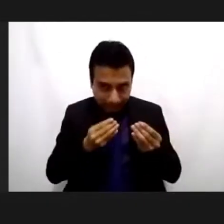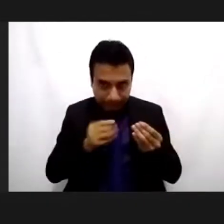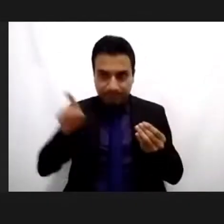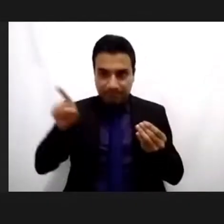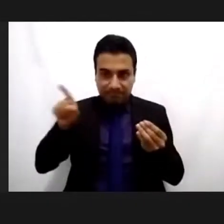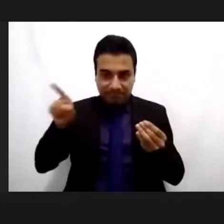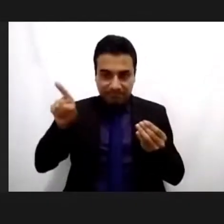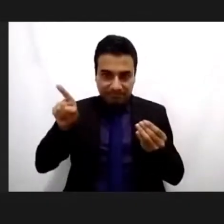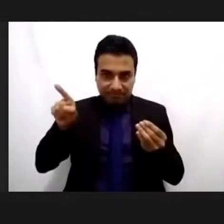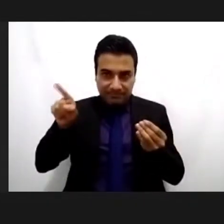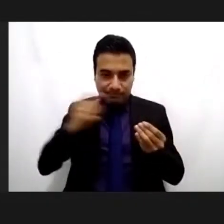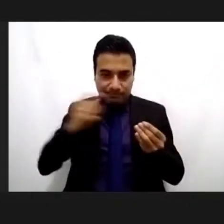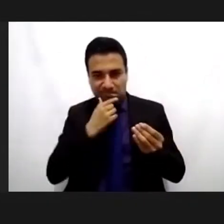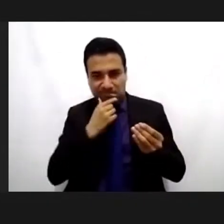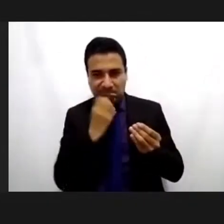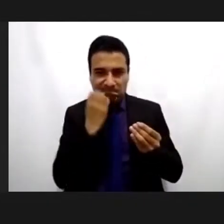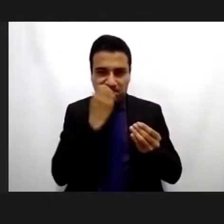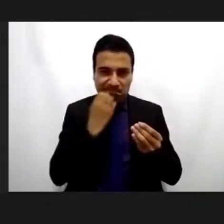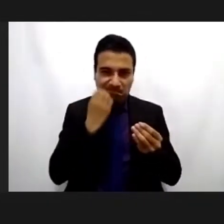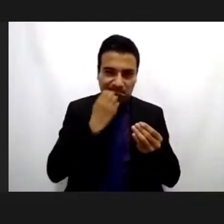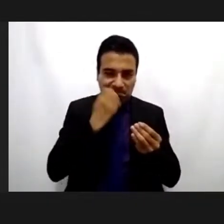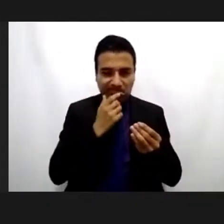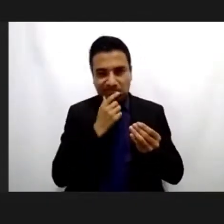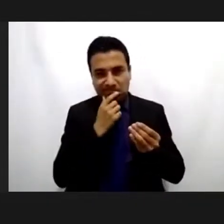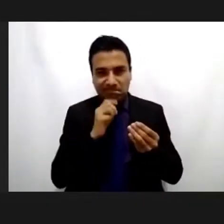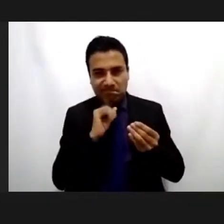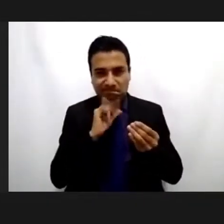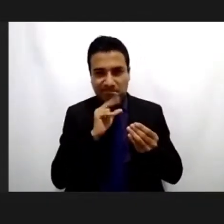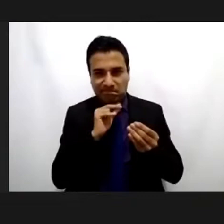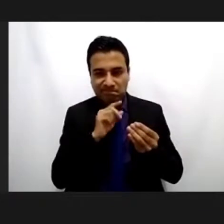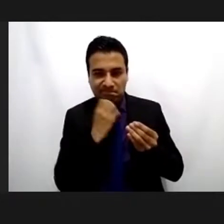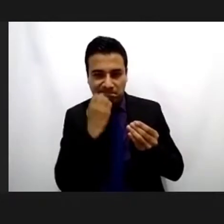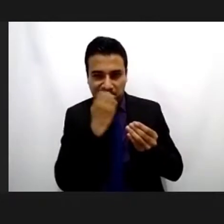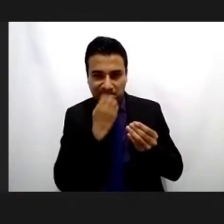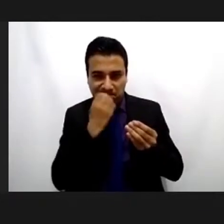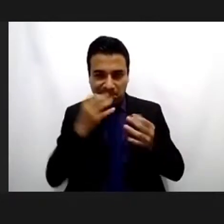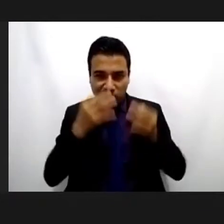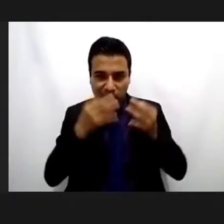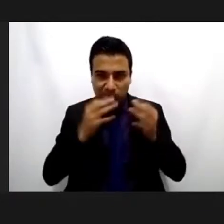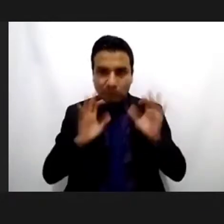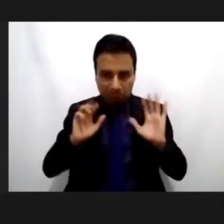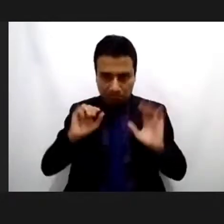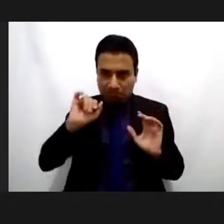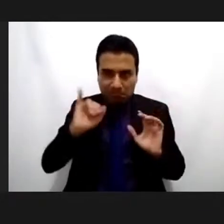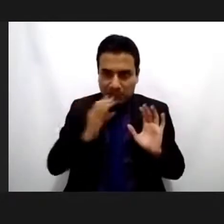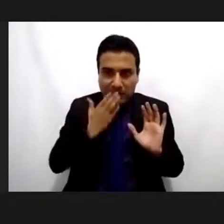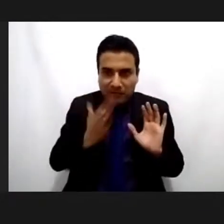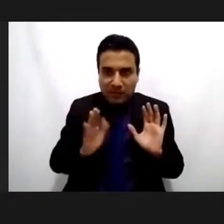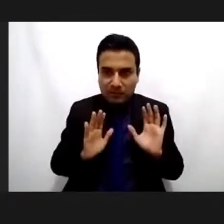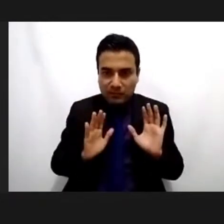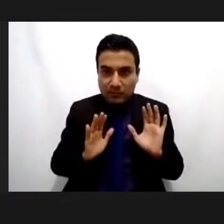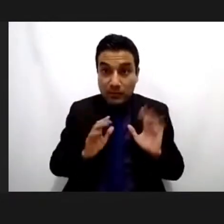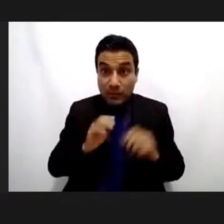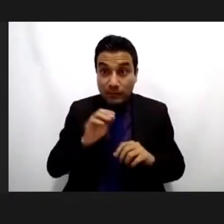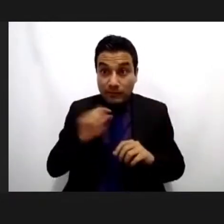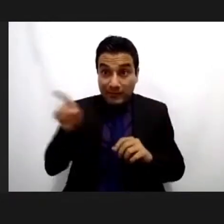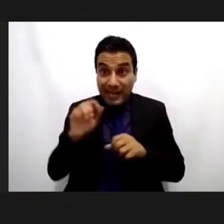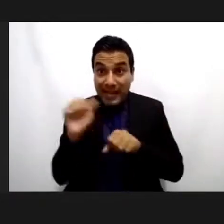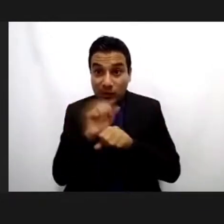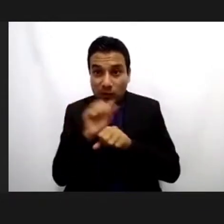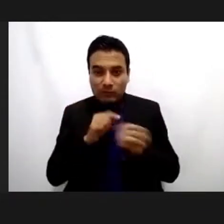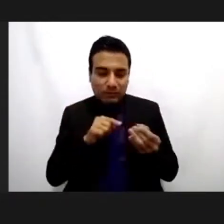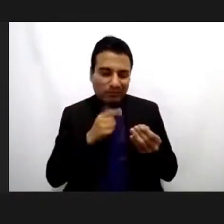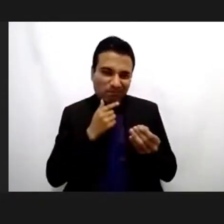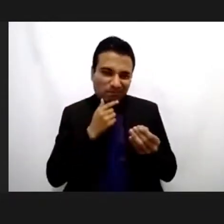cuestión, es puesto en juicio en el momento en el que el actor lo empieza a jugar, y acepto la posibilidad de cambiarlo cuando el actor encuentra